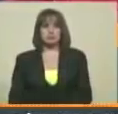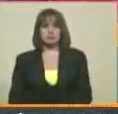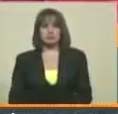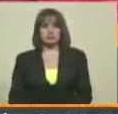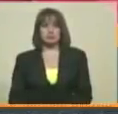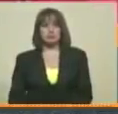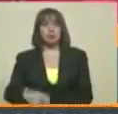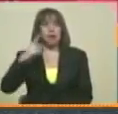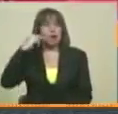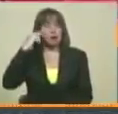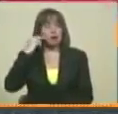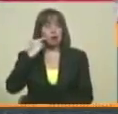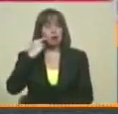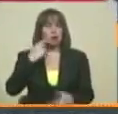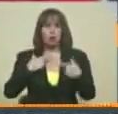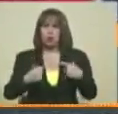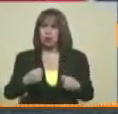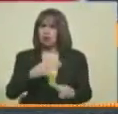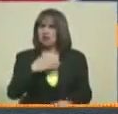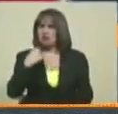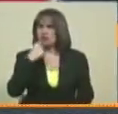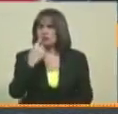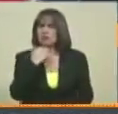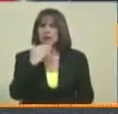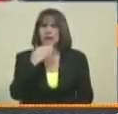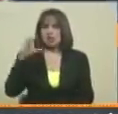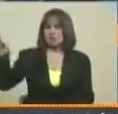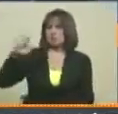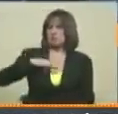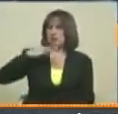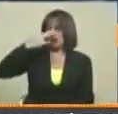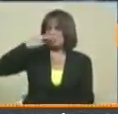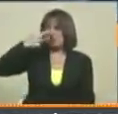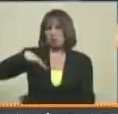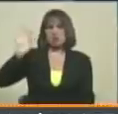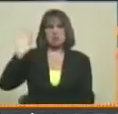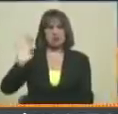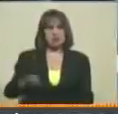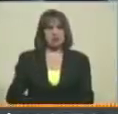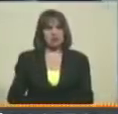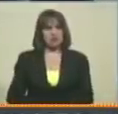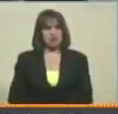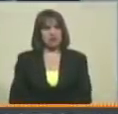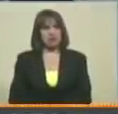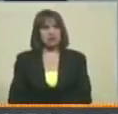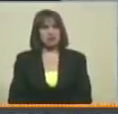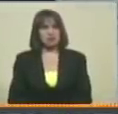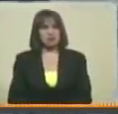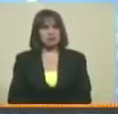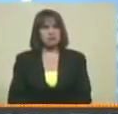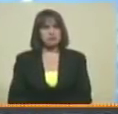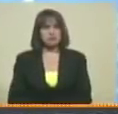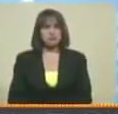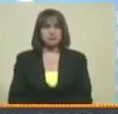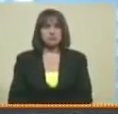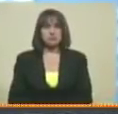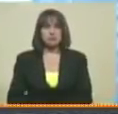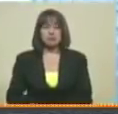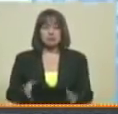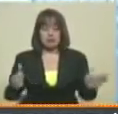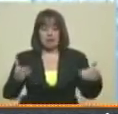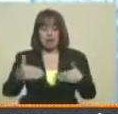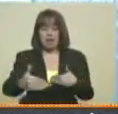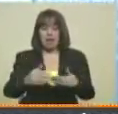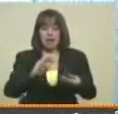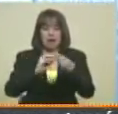Aristóbulo quiere decir algo. Porque no, me pegaste la gripe, Aristóbulo. Decía, presidente, que en el artículo de limpieza este año nosotros